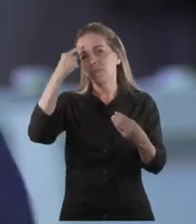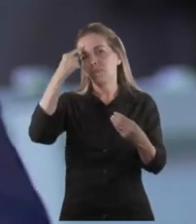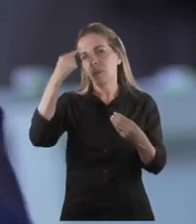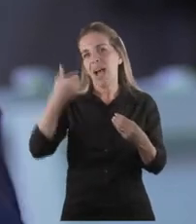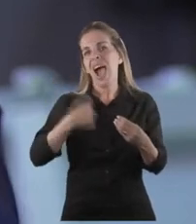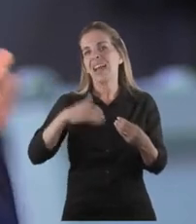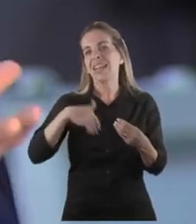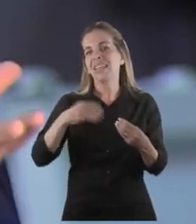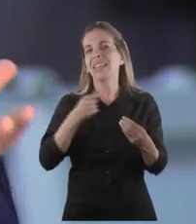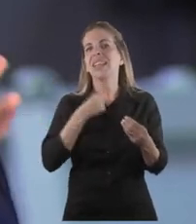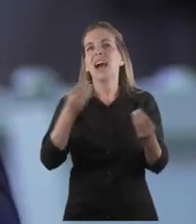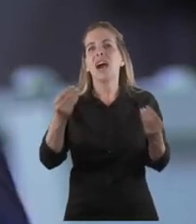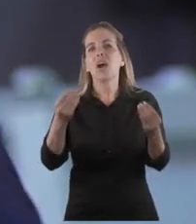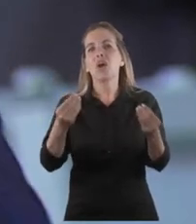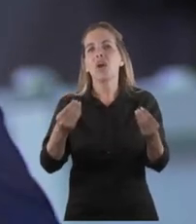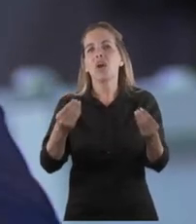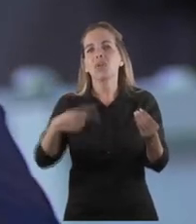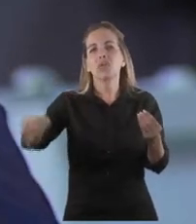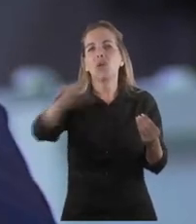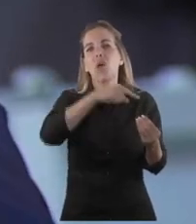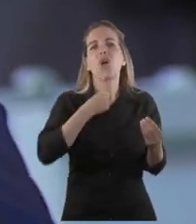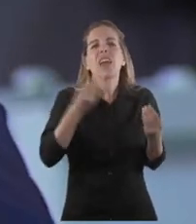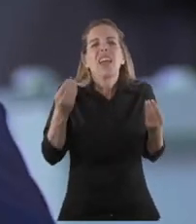Un país